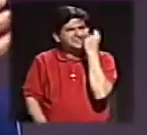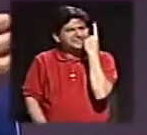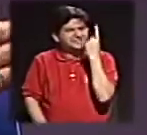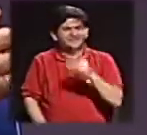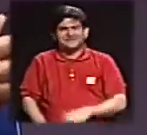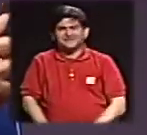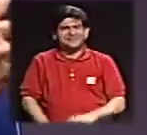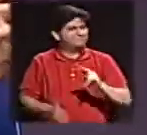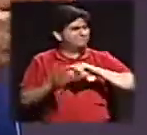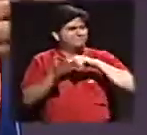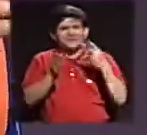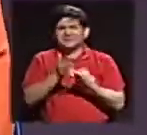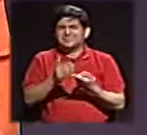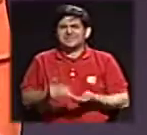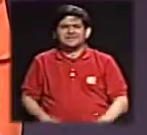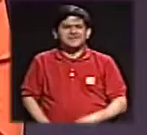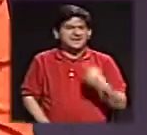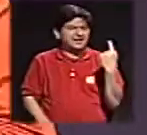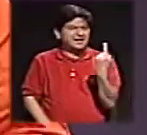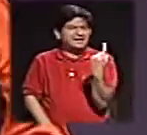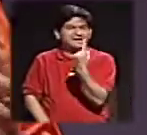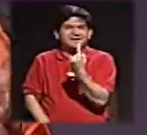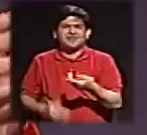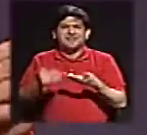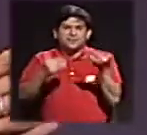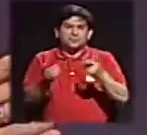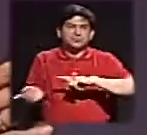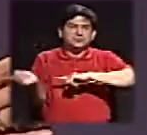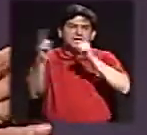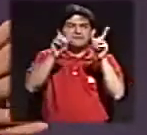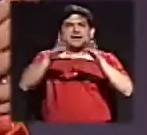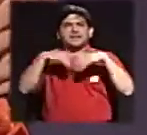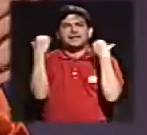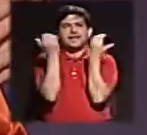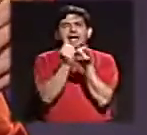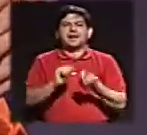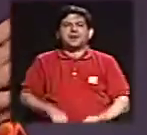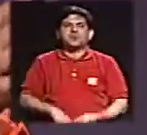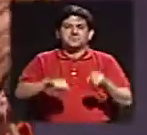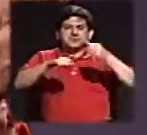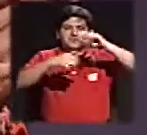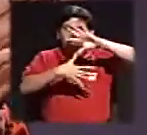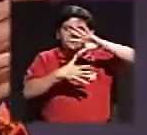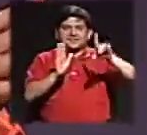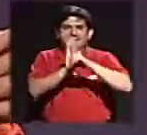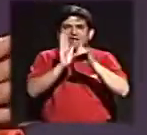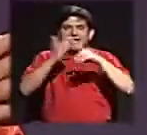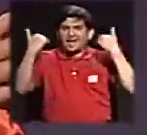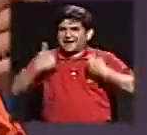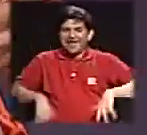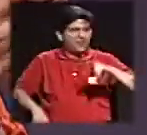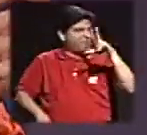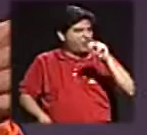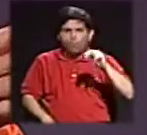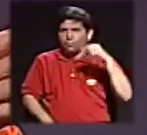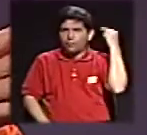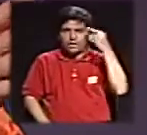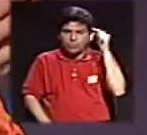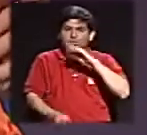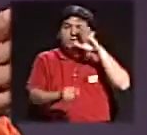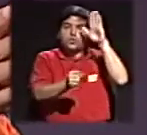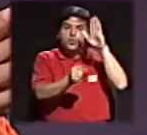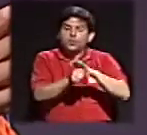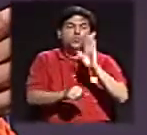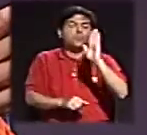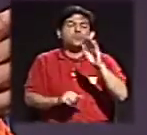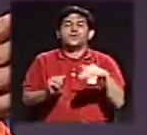no es que cada cosa la vamos a llevar a la Comisión Interamericana de Derechos Humanos, es cuando el Estado incumple